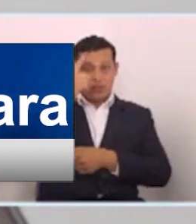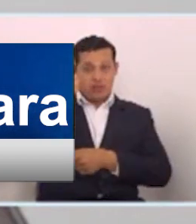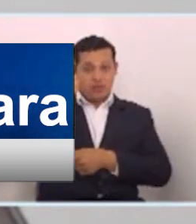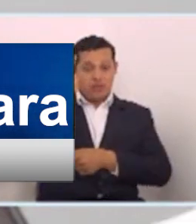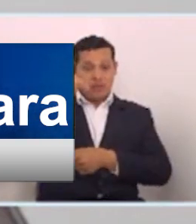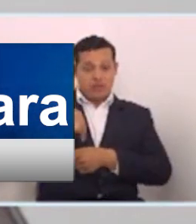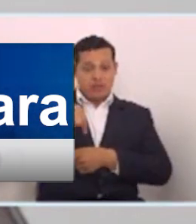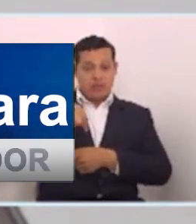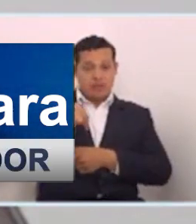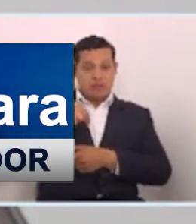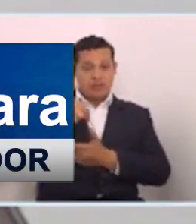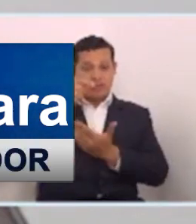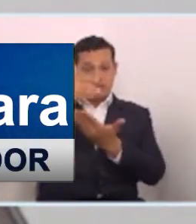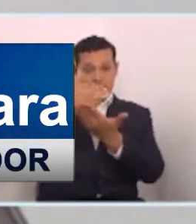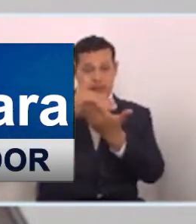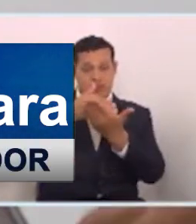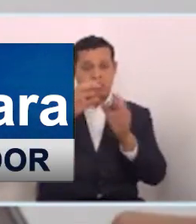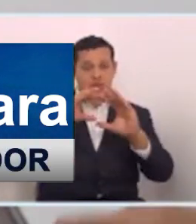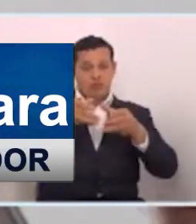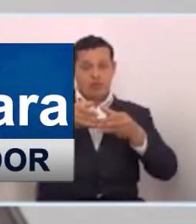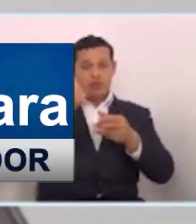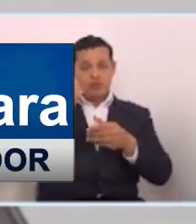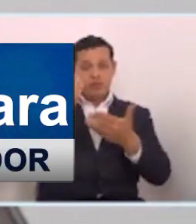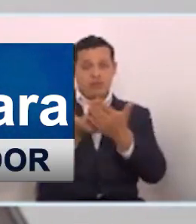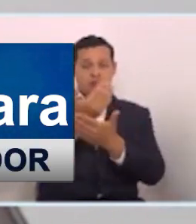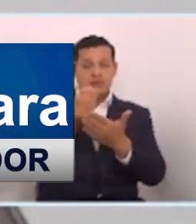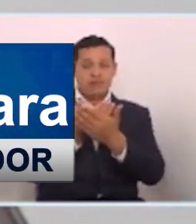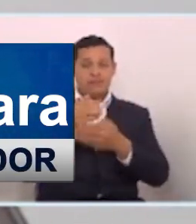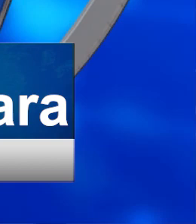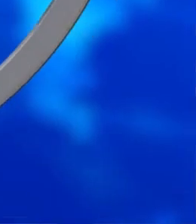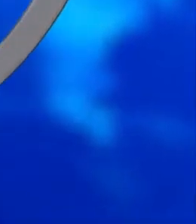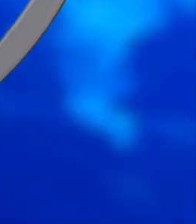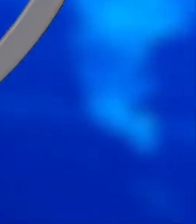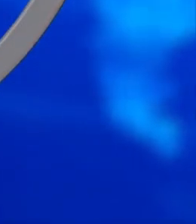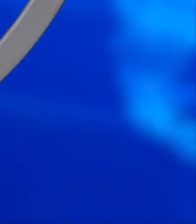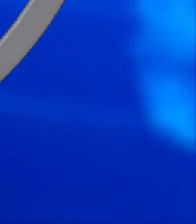aseguró que se coordinará con los funcionarios para establecer una fecha